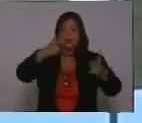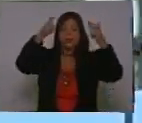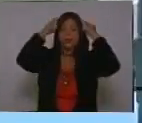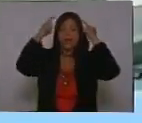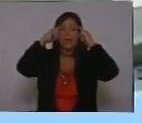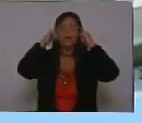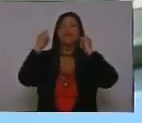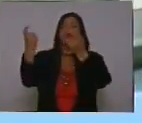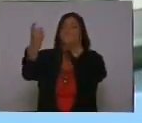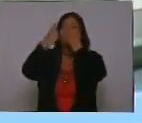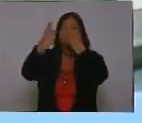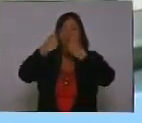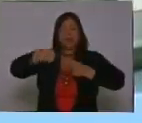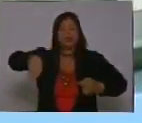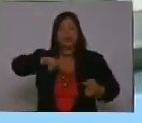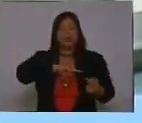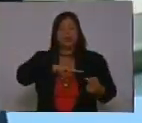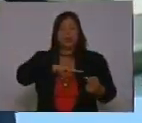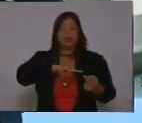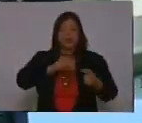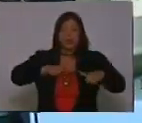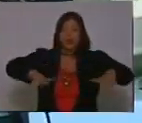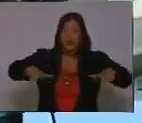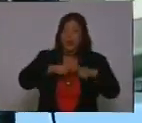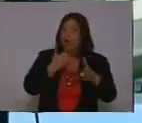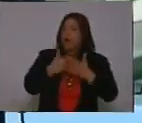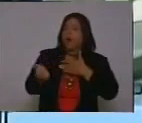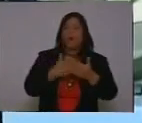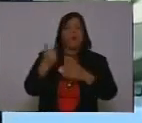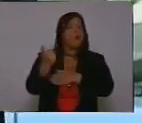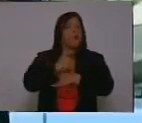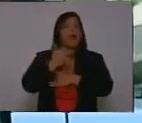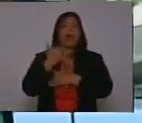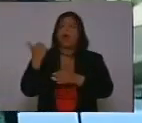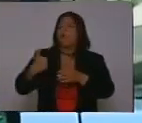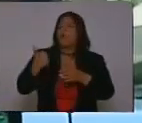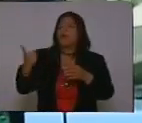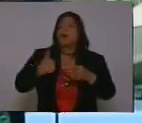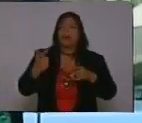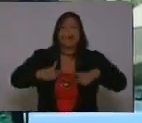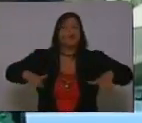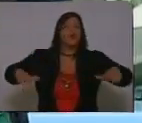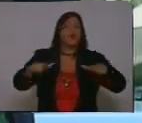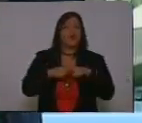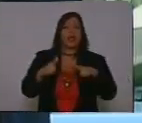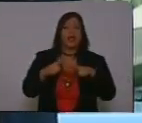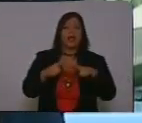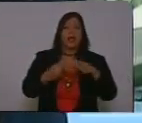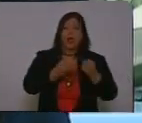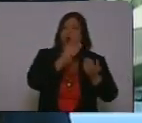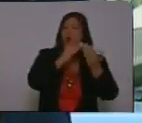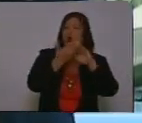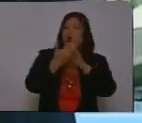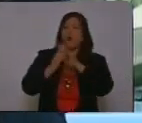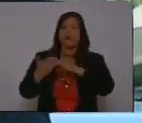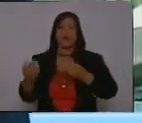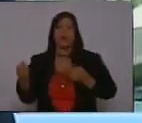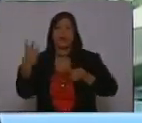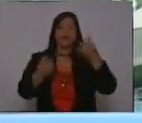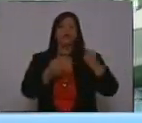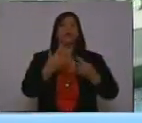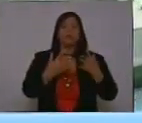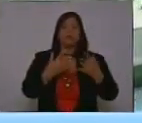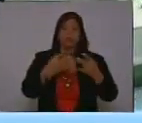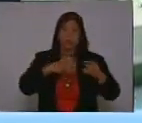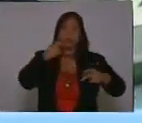nos enseñó que desde nuestros espacios, desde nuestras trincheras de lucha, desde nuestras comunidades, podemos generar